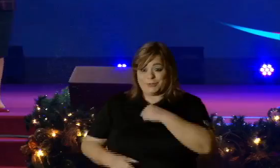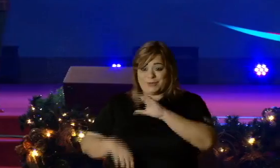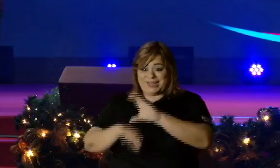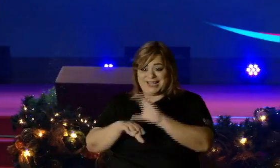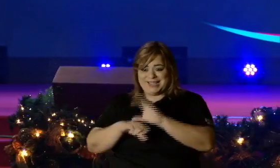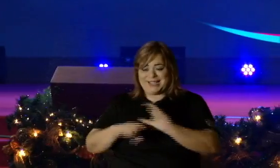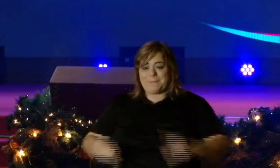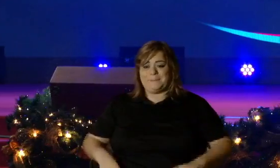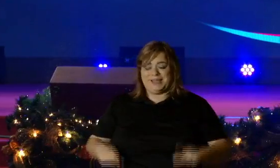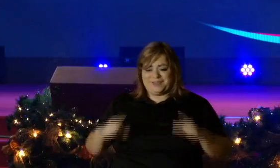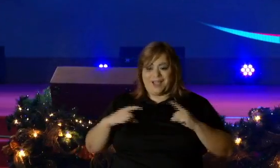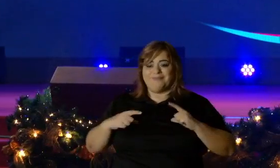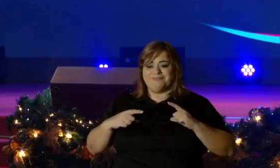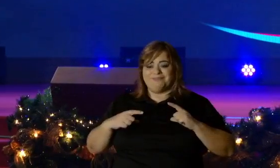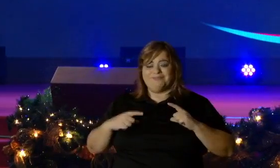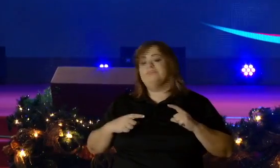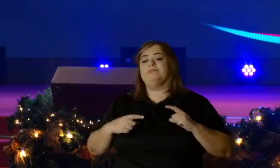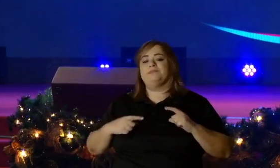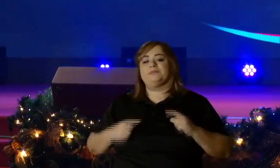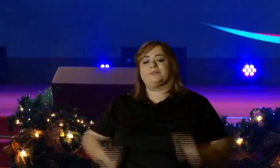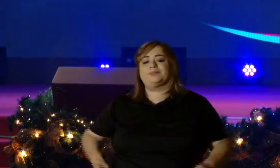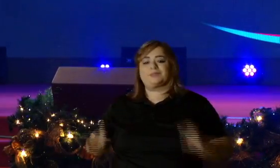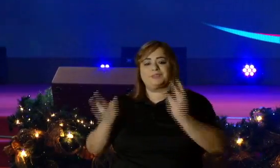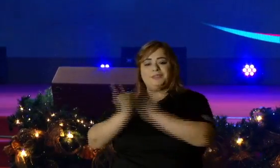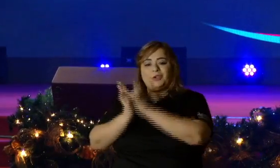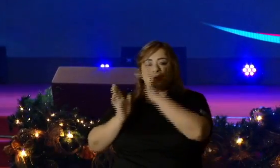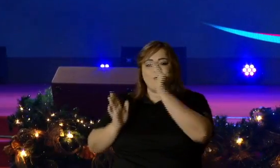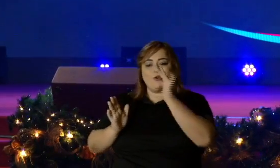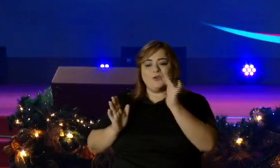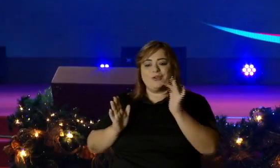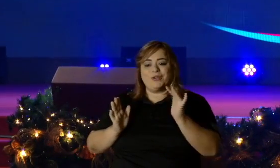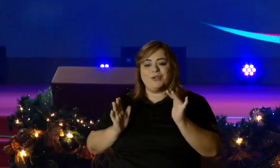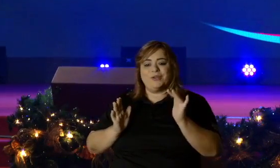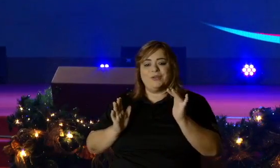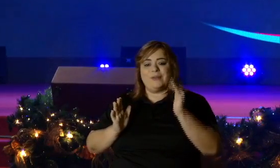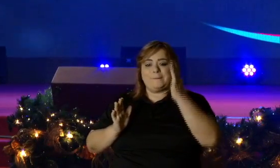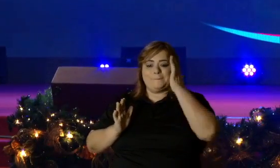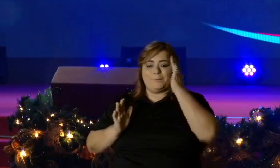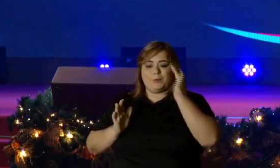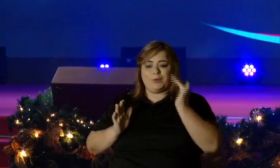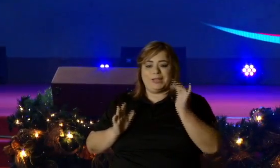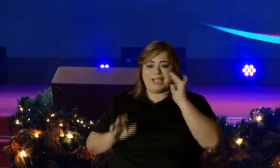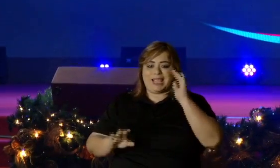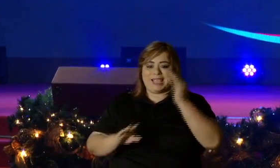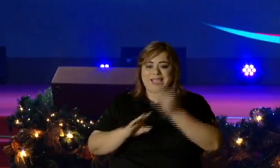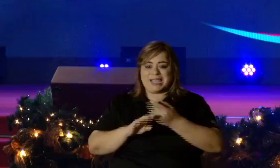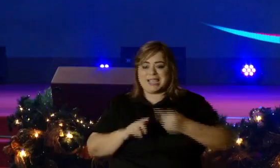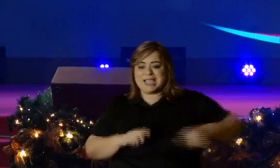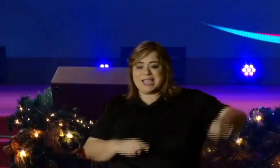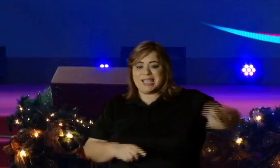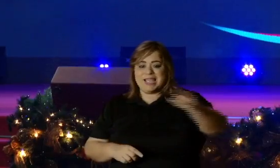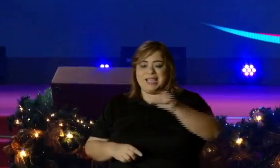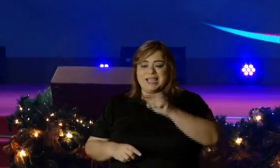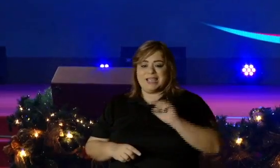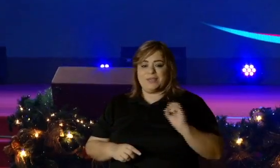iglesia. Yo doy gloria a Dios por mis hijos Basab y su amada esposa. Regresaron a